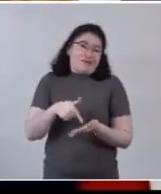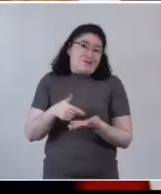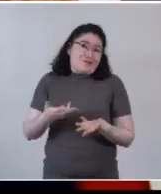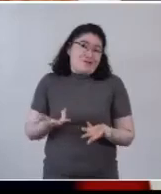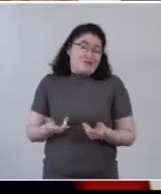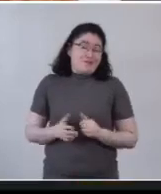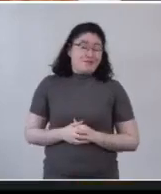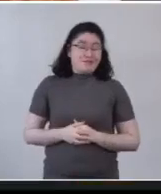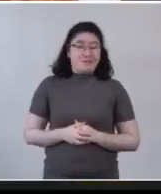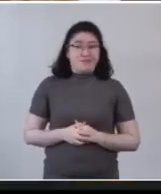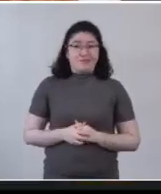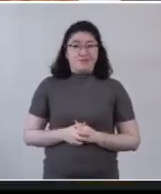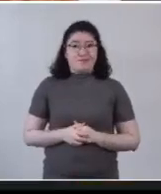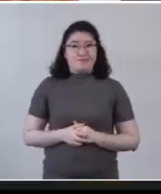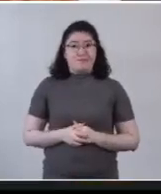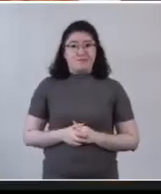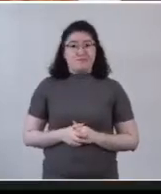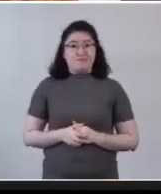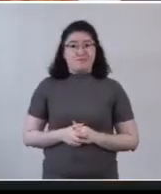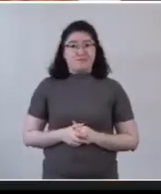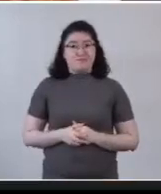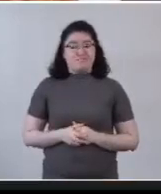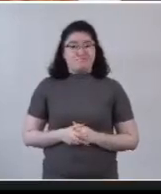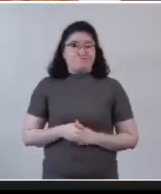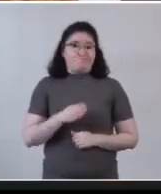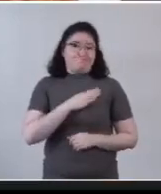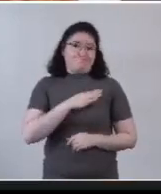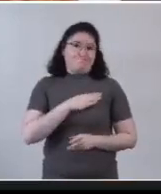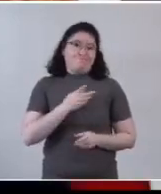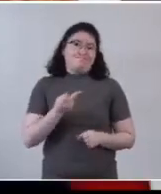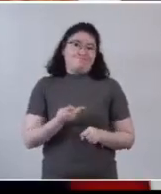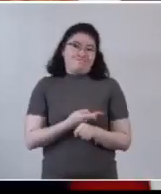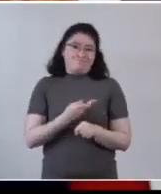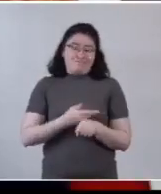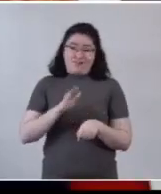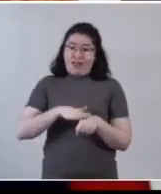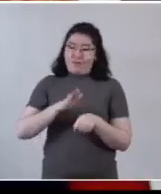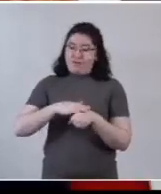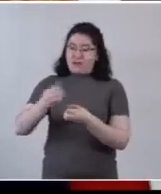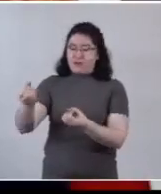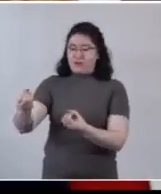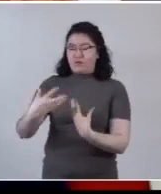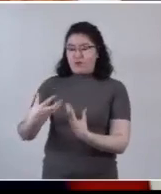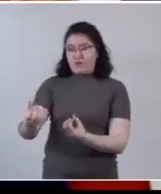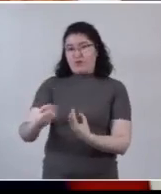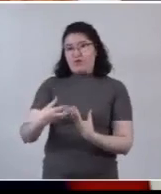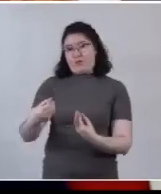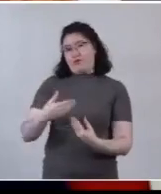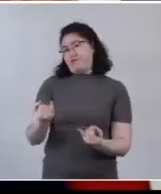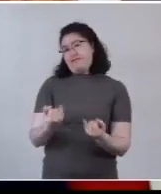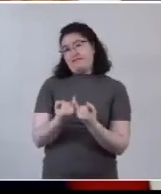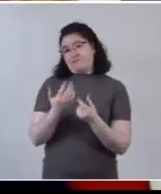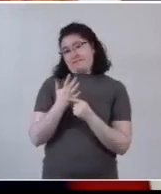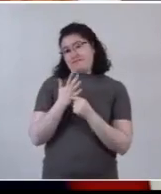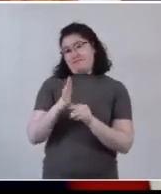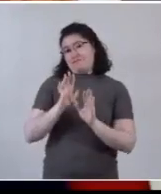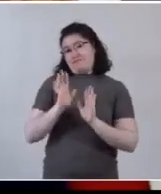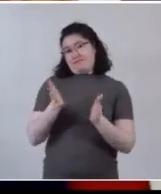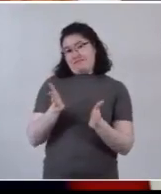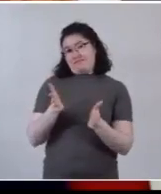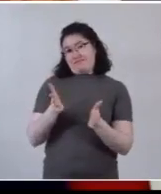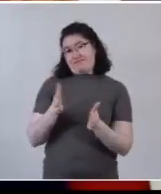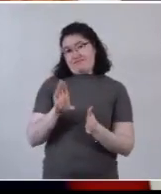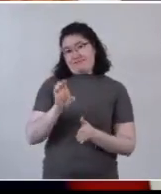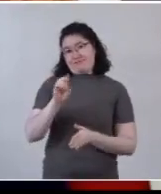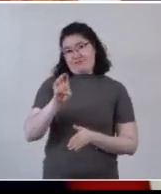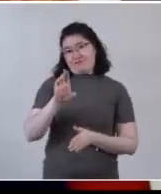está dando, y bueno, se siguen trayendo tal como lo ha informado el